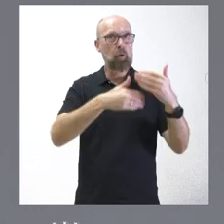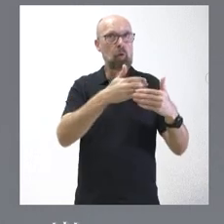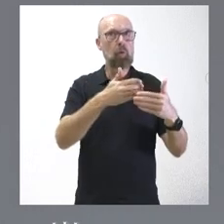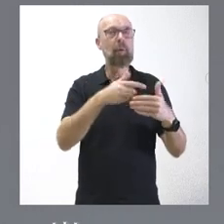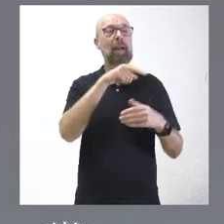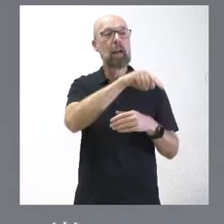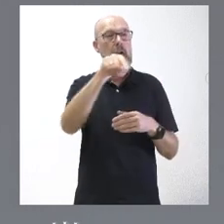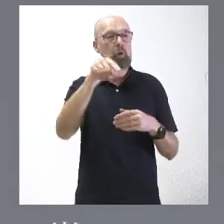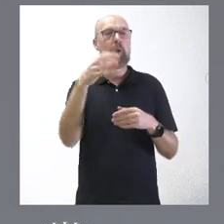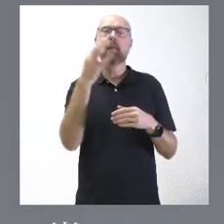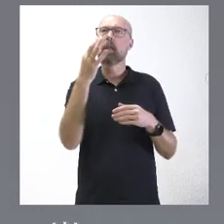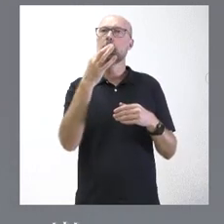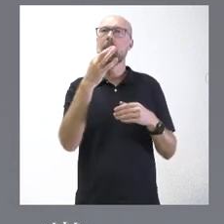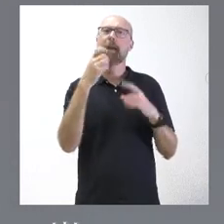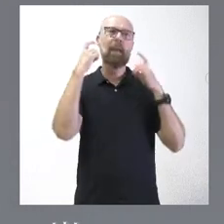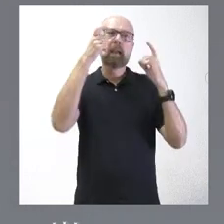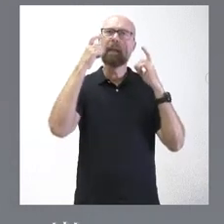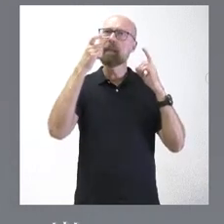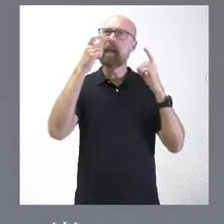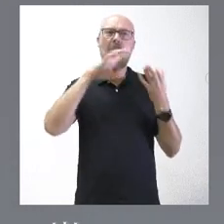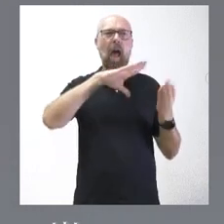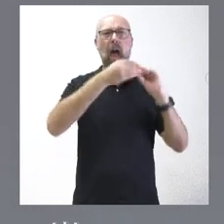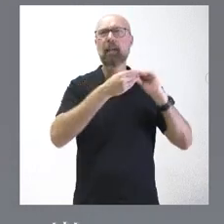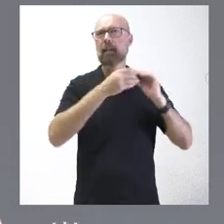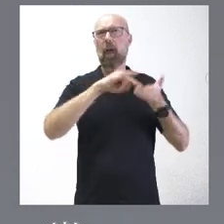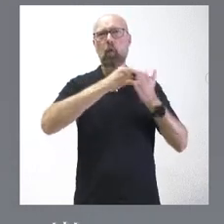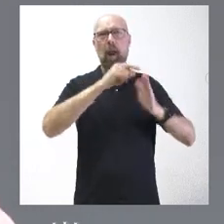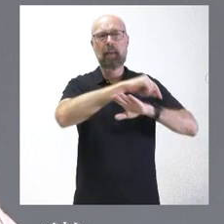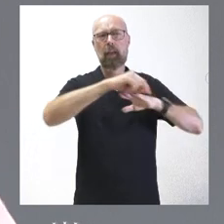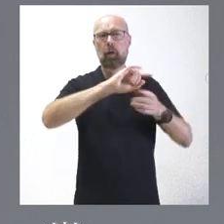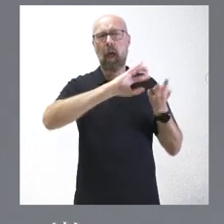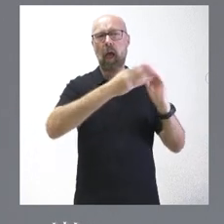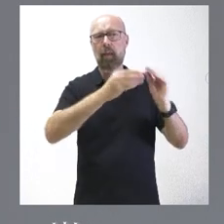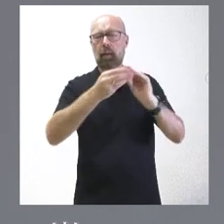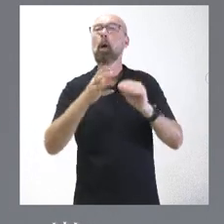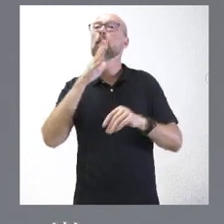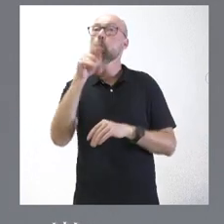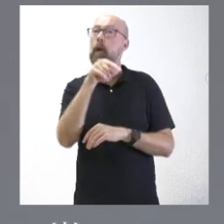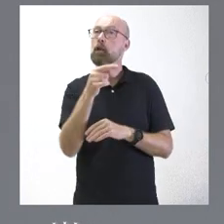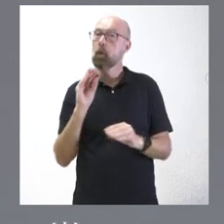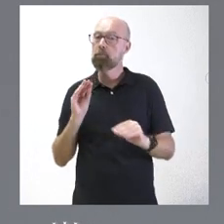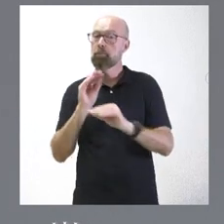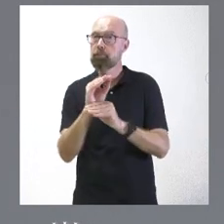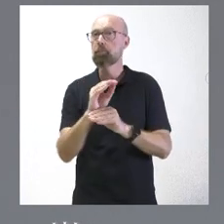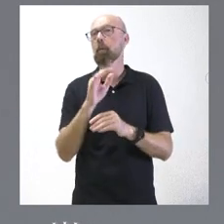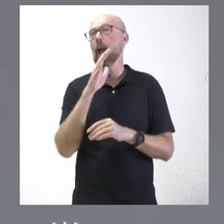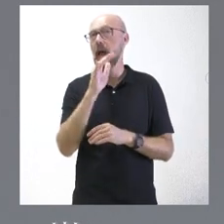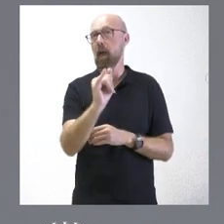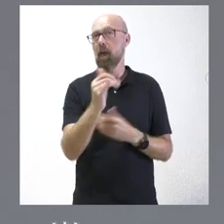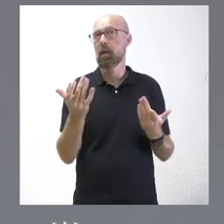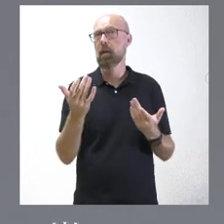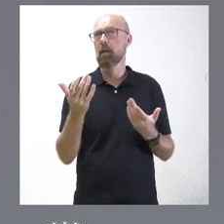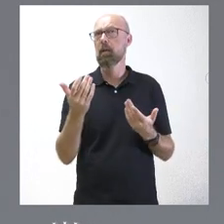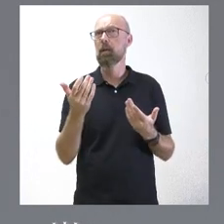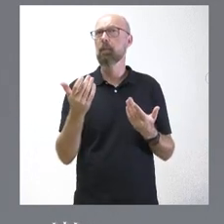que tender a la adaptación arquitectónica de los mismos por eso se lanza también la línea de ayudas en ese sentido el plazo